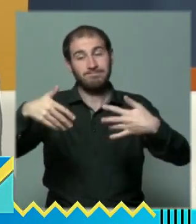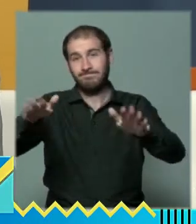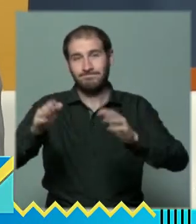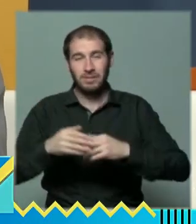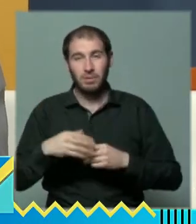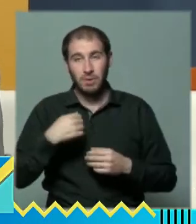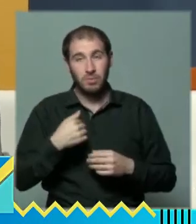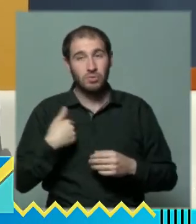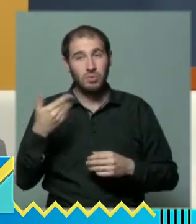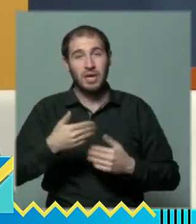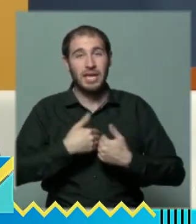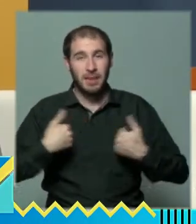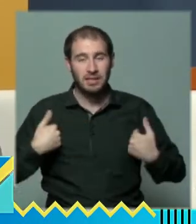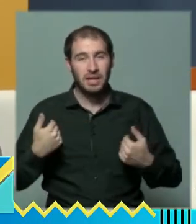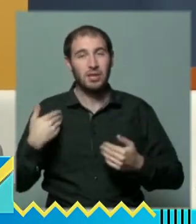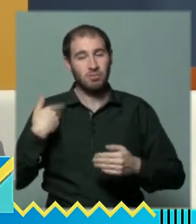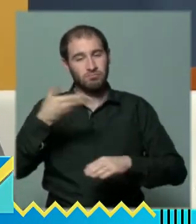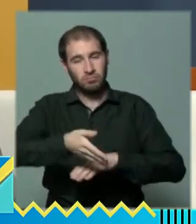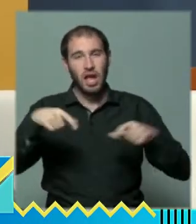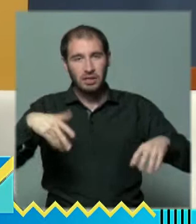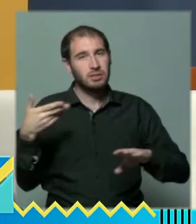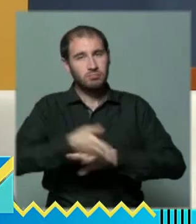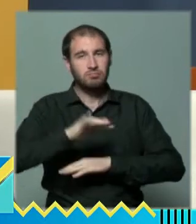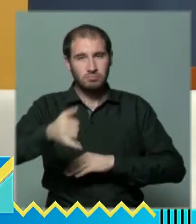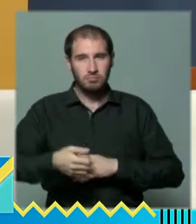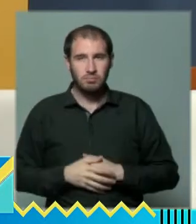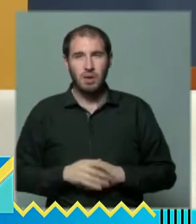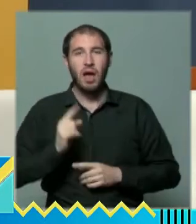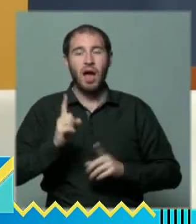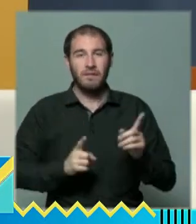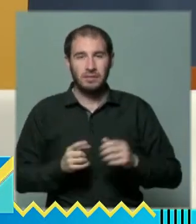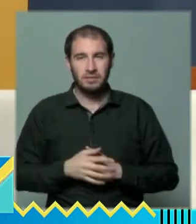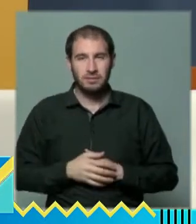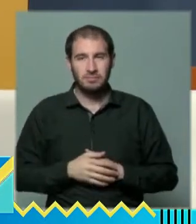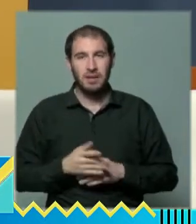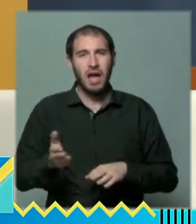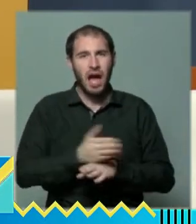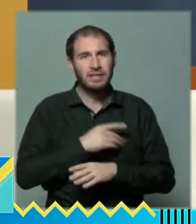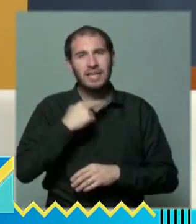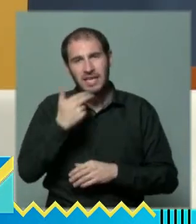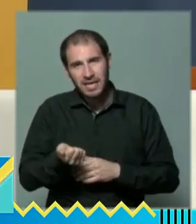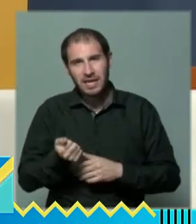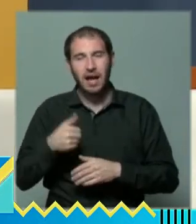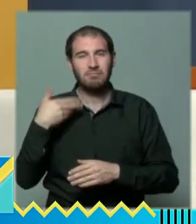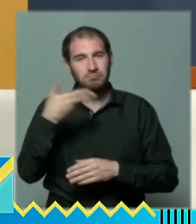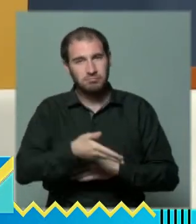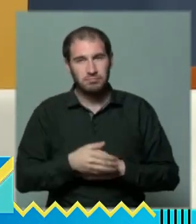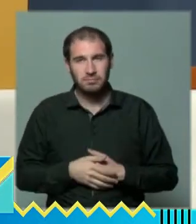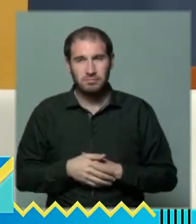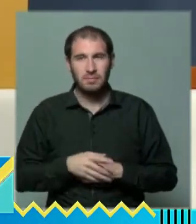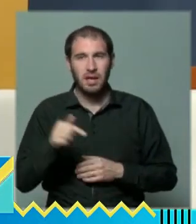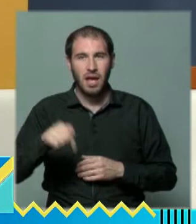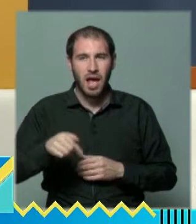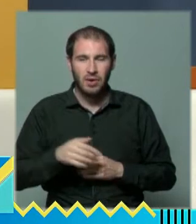yo soy hincha de gimnasia y voy a la cancha y por ahí antes iba más con mi hija y